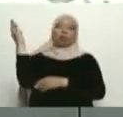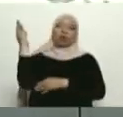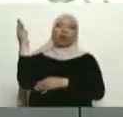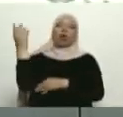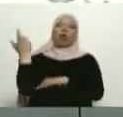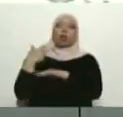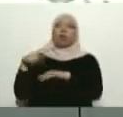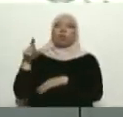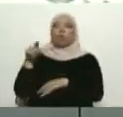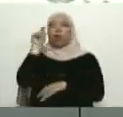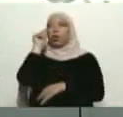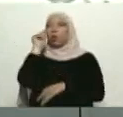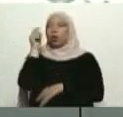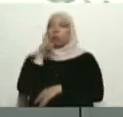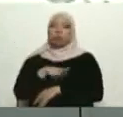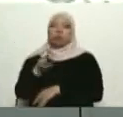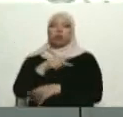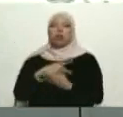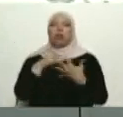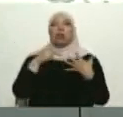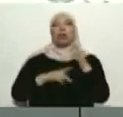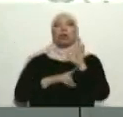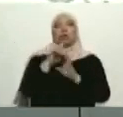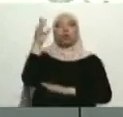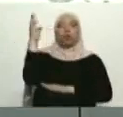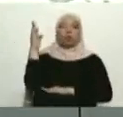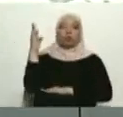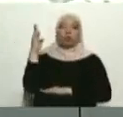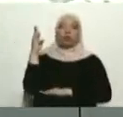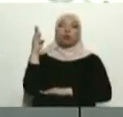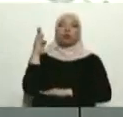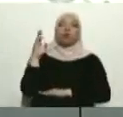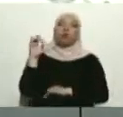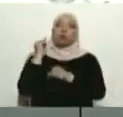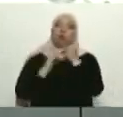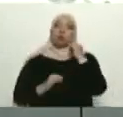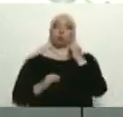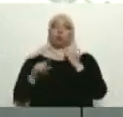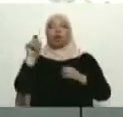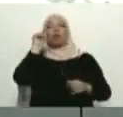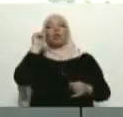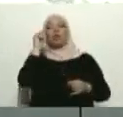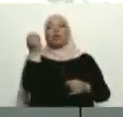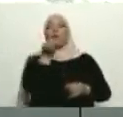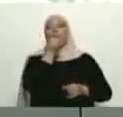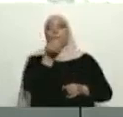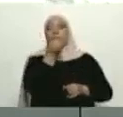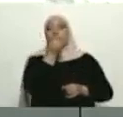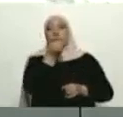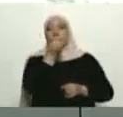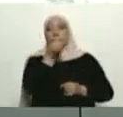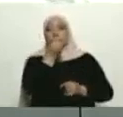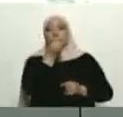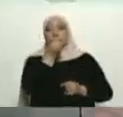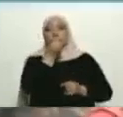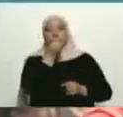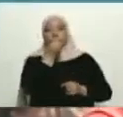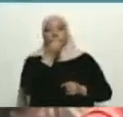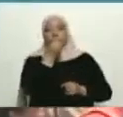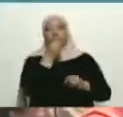ha un plan para la recuperación de iglesia y por último el turismo gastronómico gastronómico fíjense